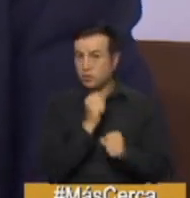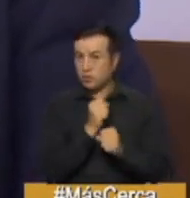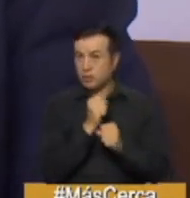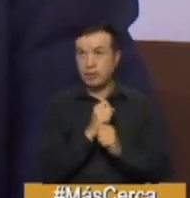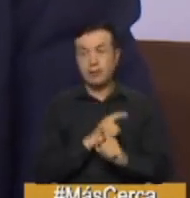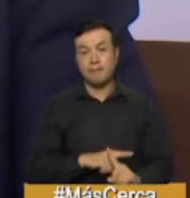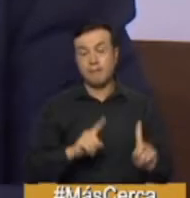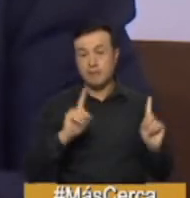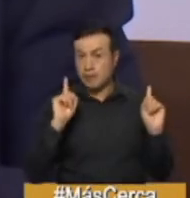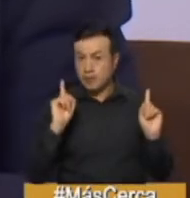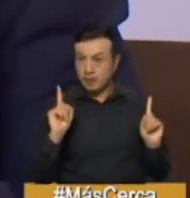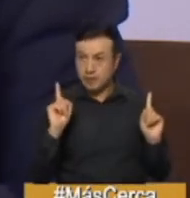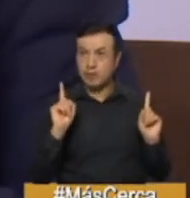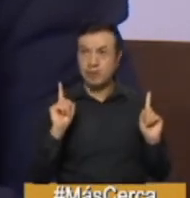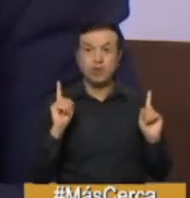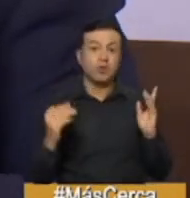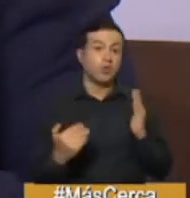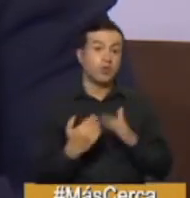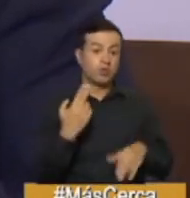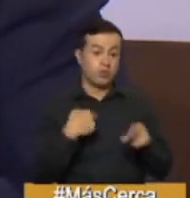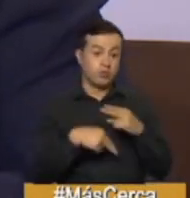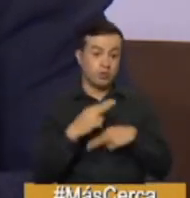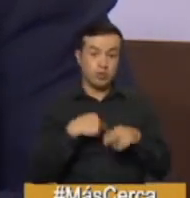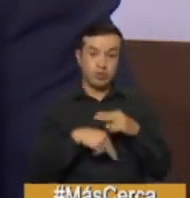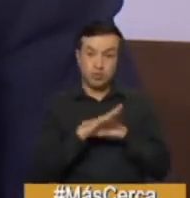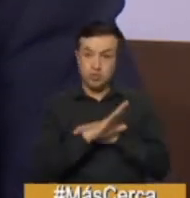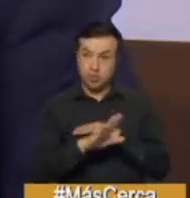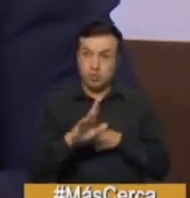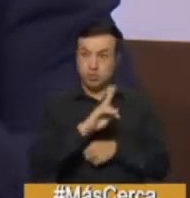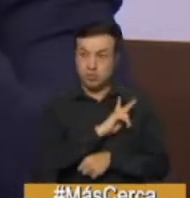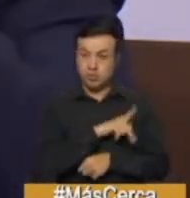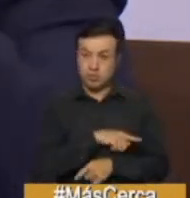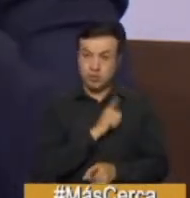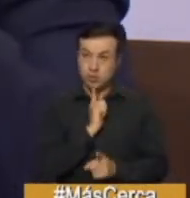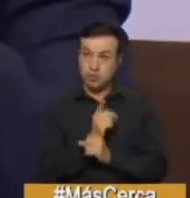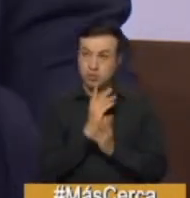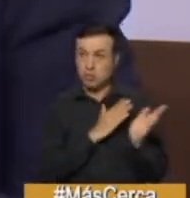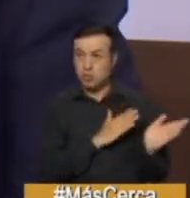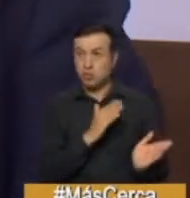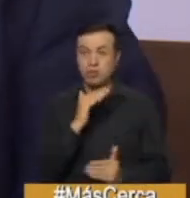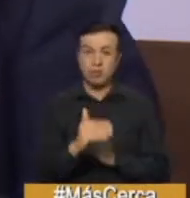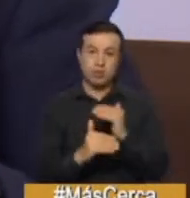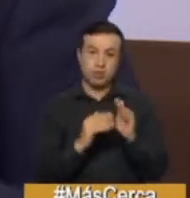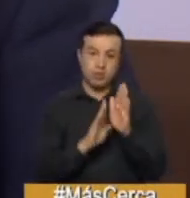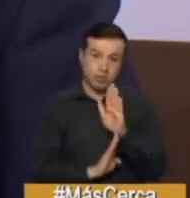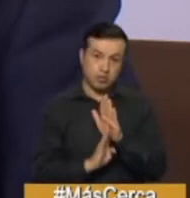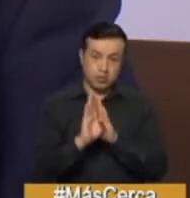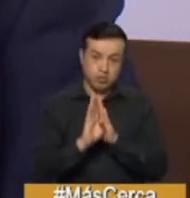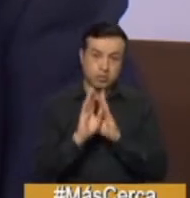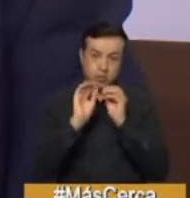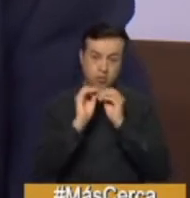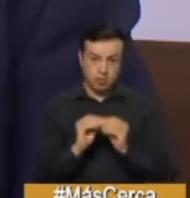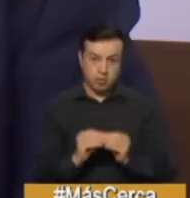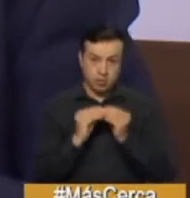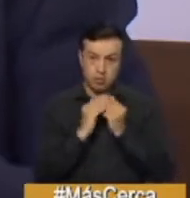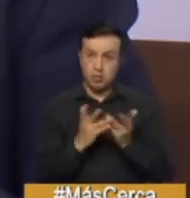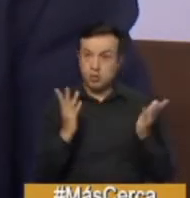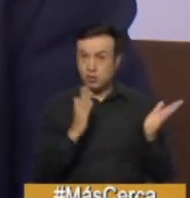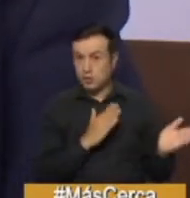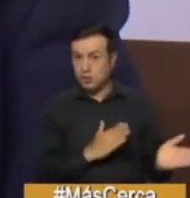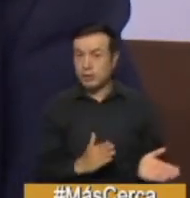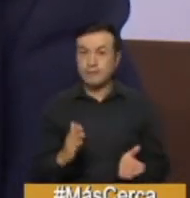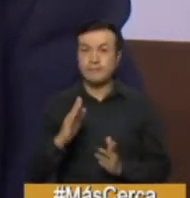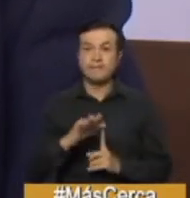embargo como los emprendimientos tienen una naturaleza particular están en proceso de crecimiento de formación van a tener una